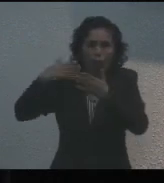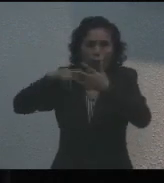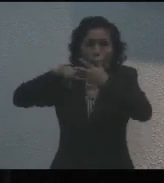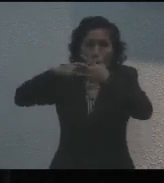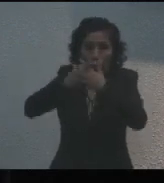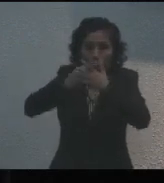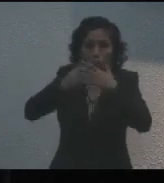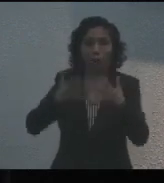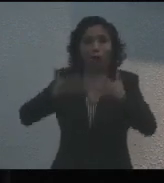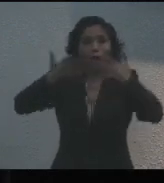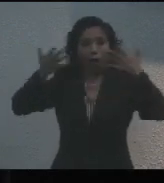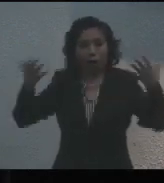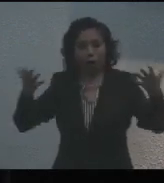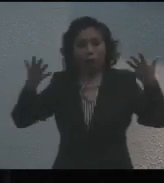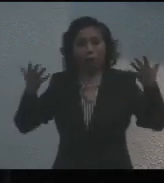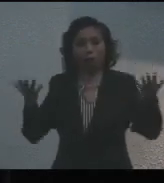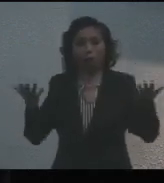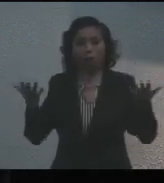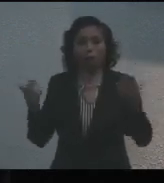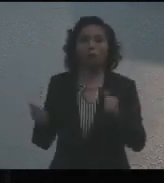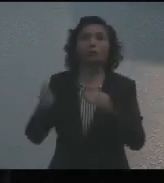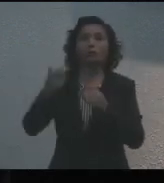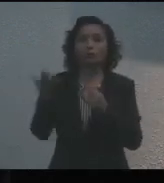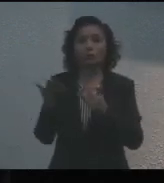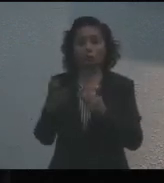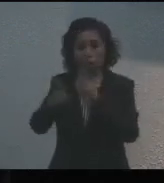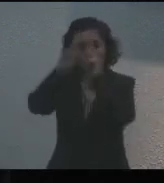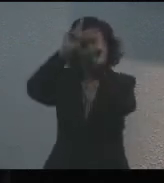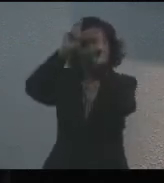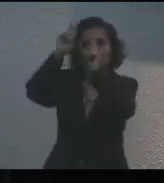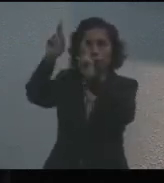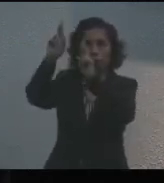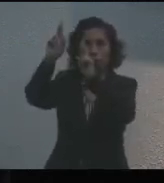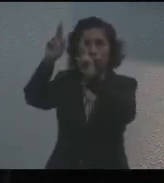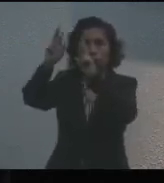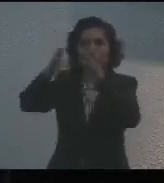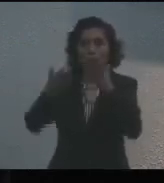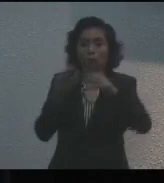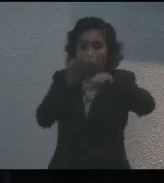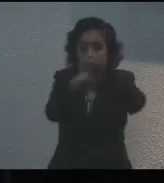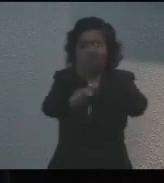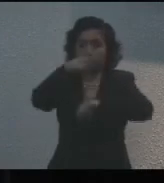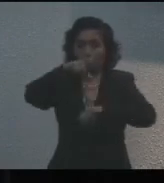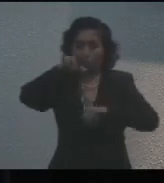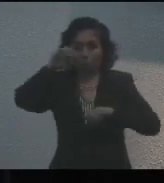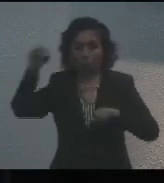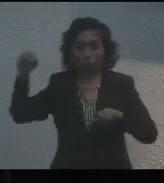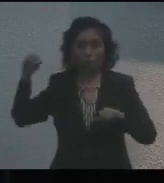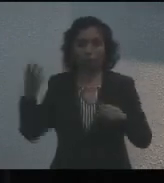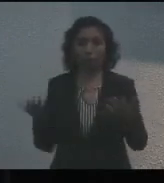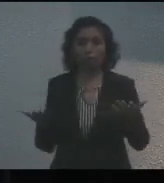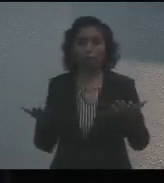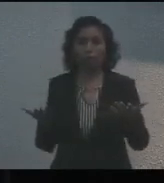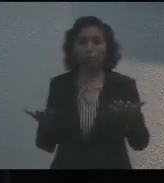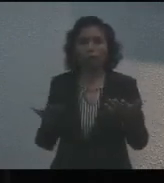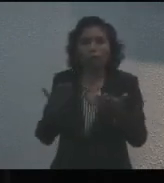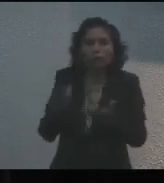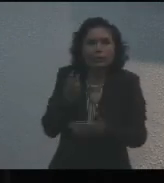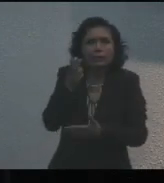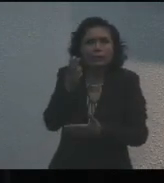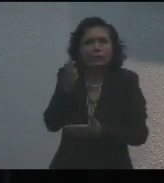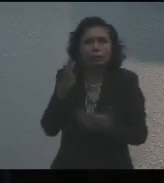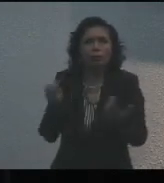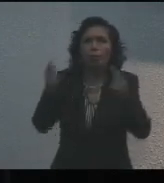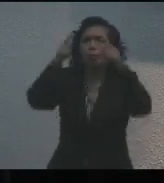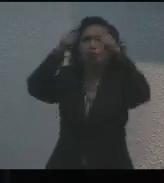Encontrarnos en esta, la sede del Honorable Poder Legislativo del Estado de Quintana Roo, constituye el marco